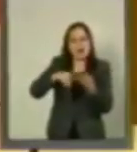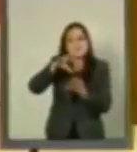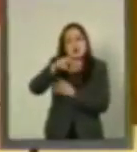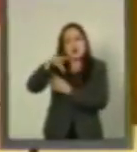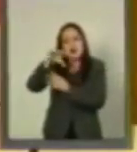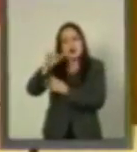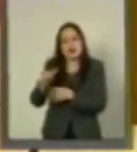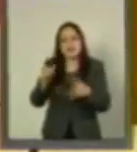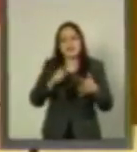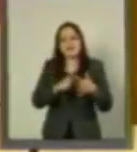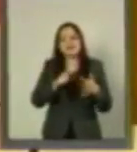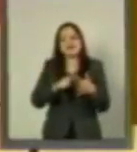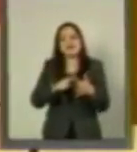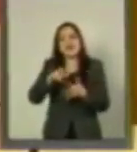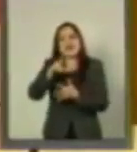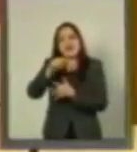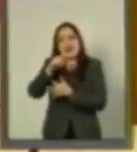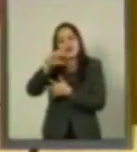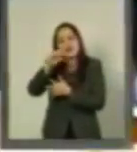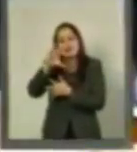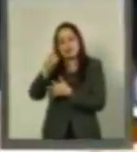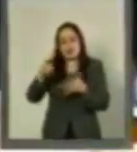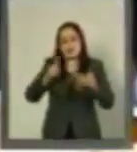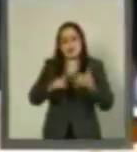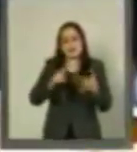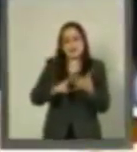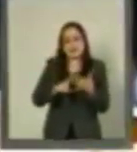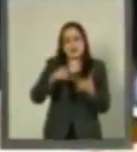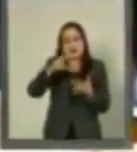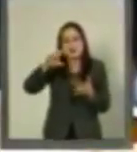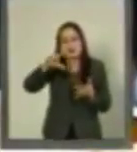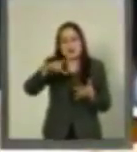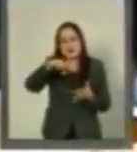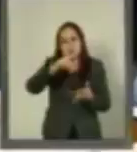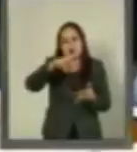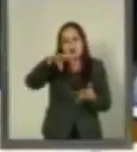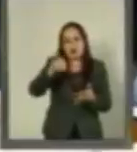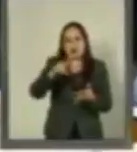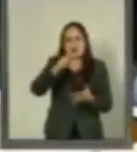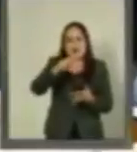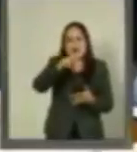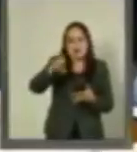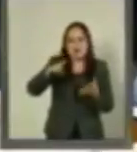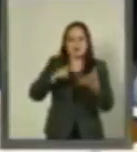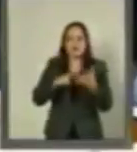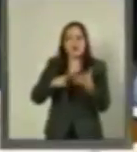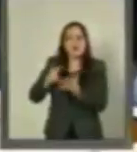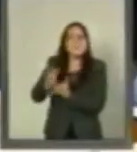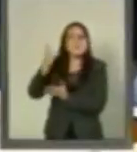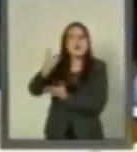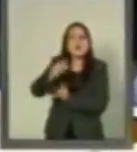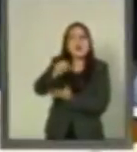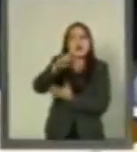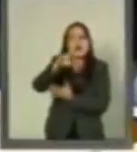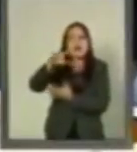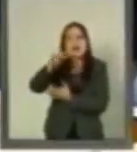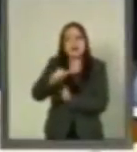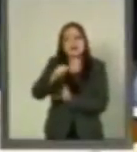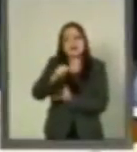Moreira. Premio a Velasco. Premio a Rafael Moreno Valle. Premio a Elías